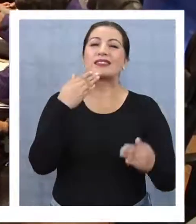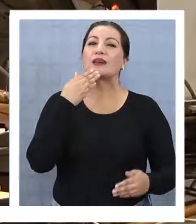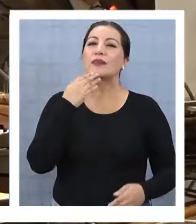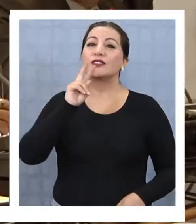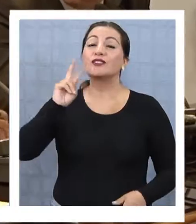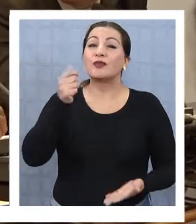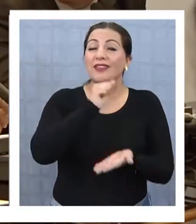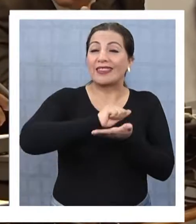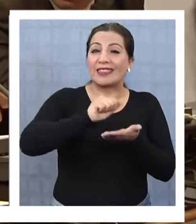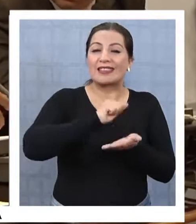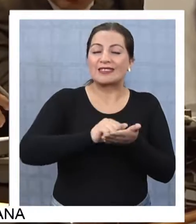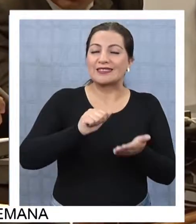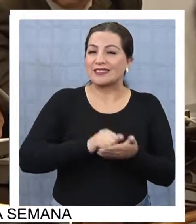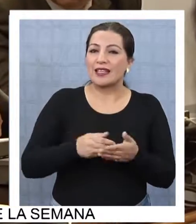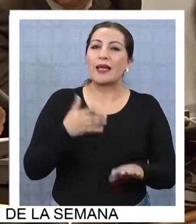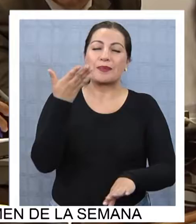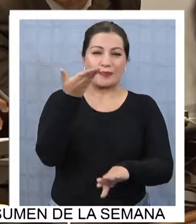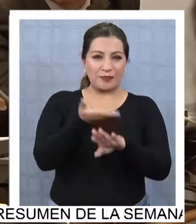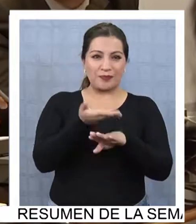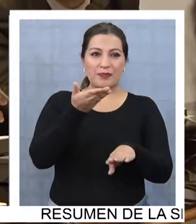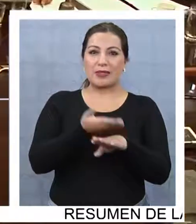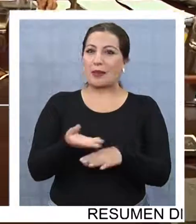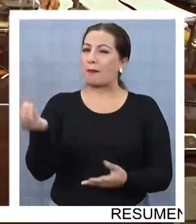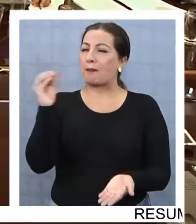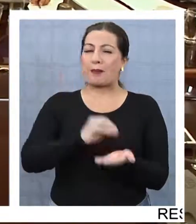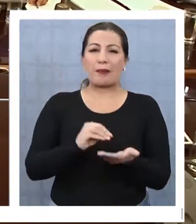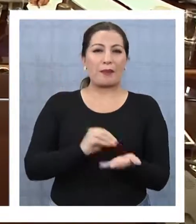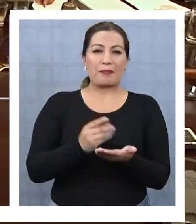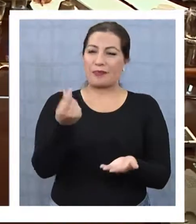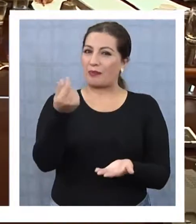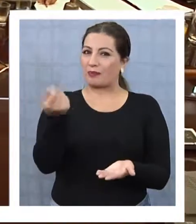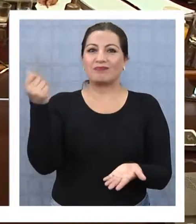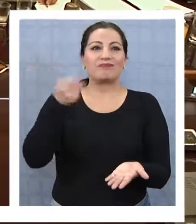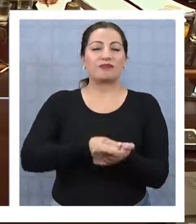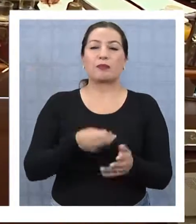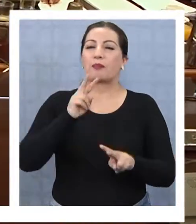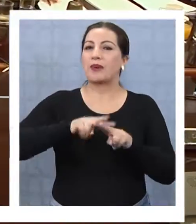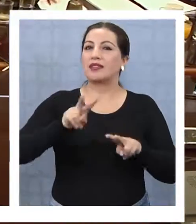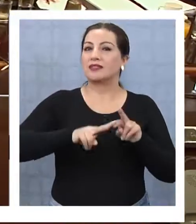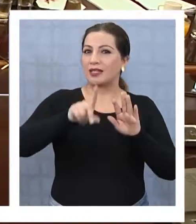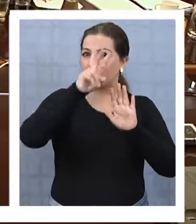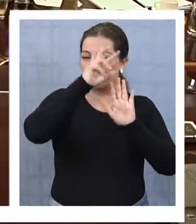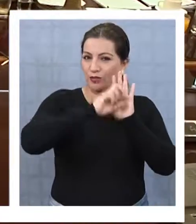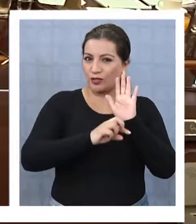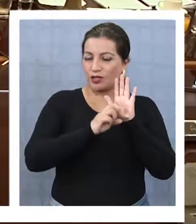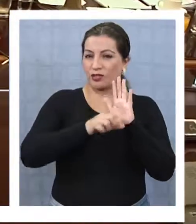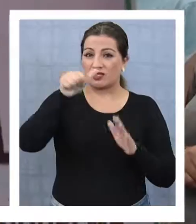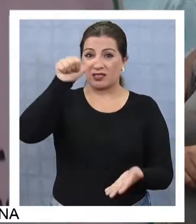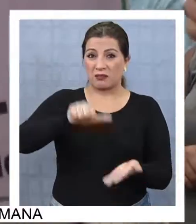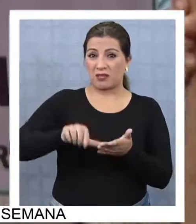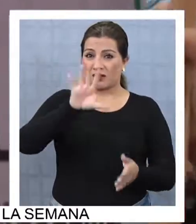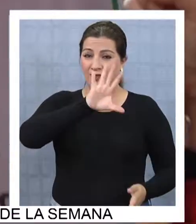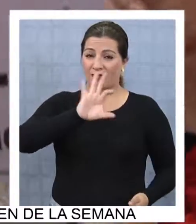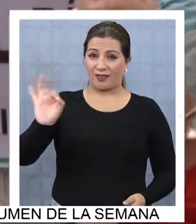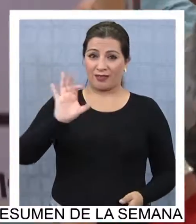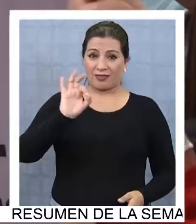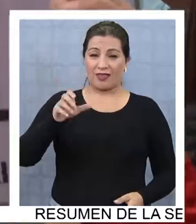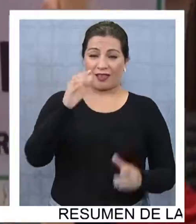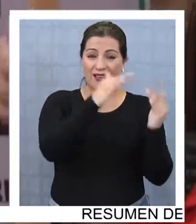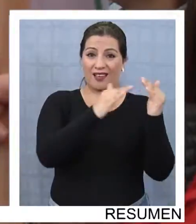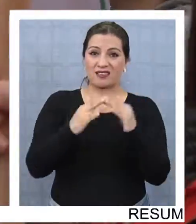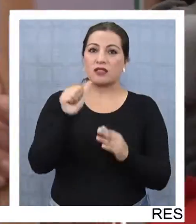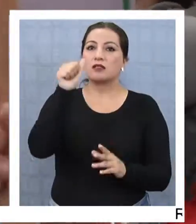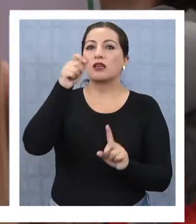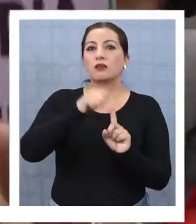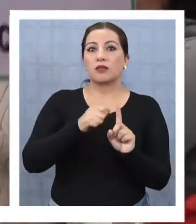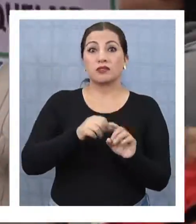Subdirección de Desarrollo Regional a solicitar aún más dinero para la ejecución del proyecto 6.500 casas en 6 meses. Pero